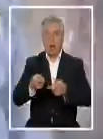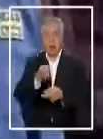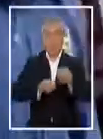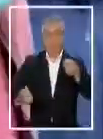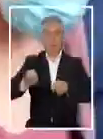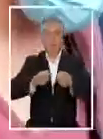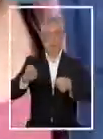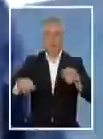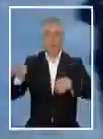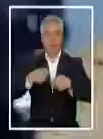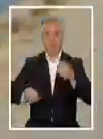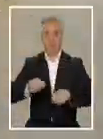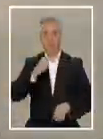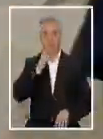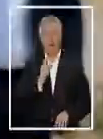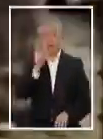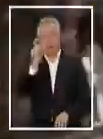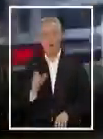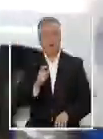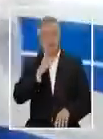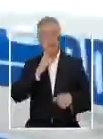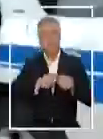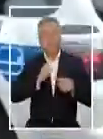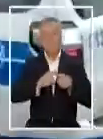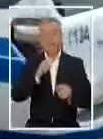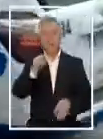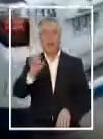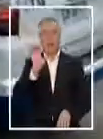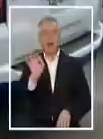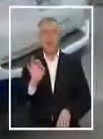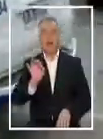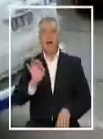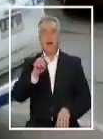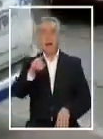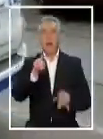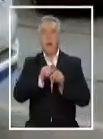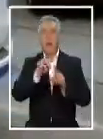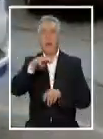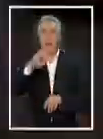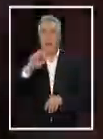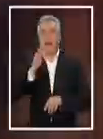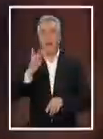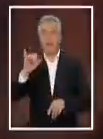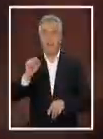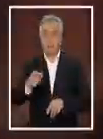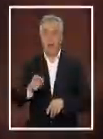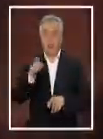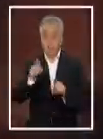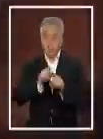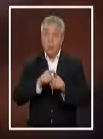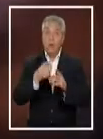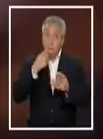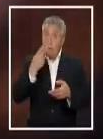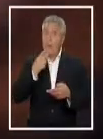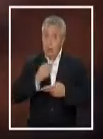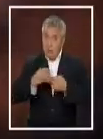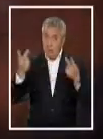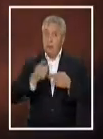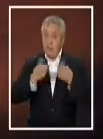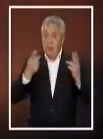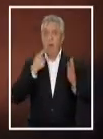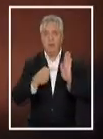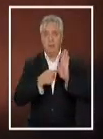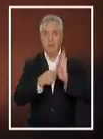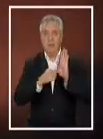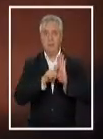realizaba. Se hacía llamar Weed Mafia. Sus letras hablan de rivalidad con otros traficantes, pero principalmente hacía gala de sus productos